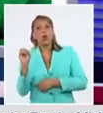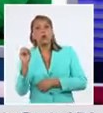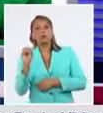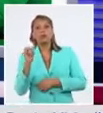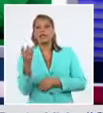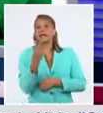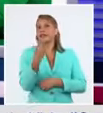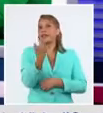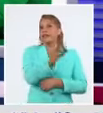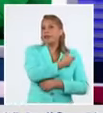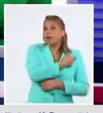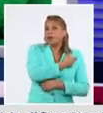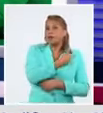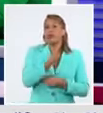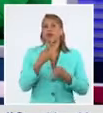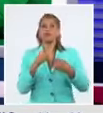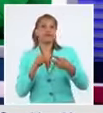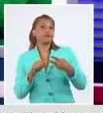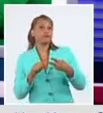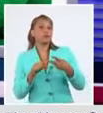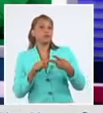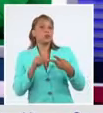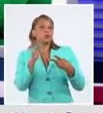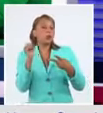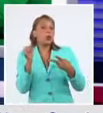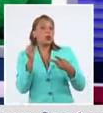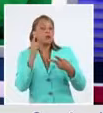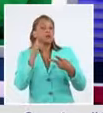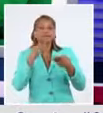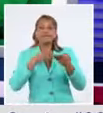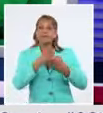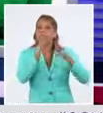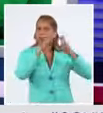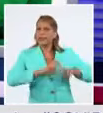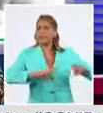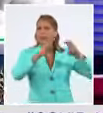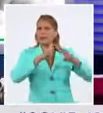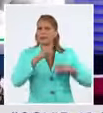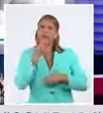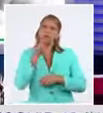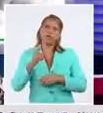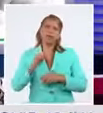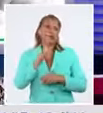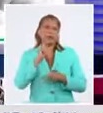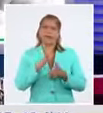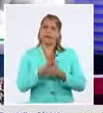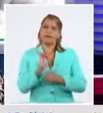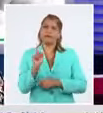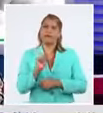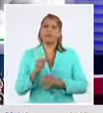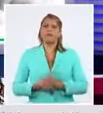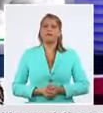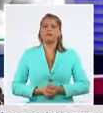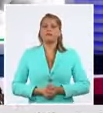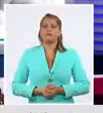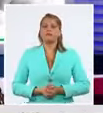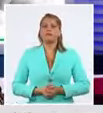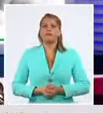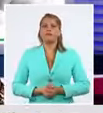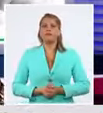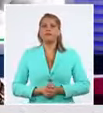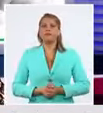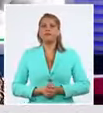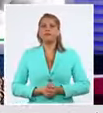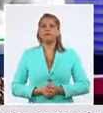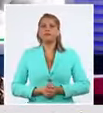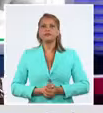o una variante de esquema que están planteadas en la investigación. Estaremos entonces siguiendo el desarrollo de este ensayo clínico